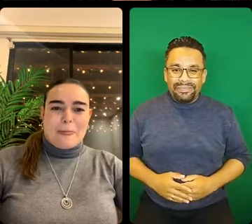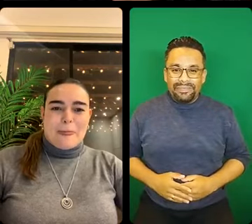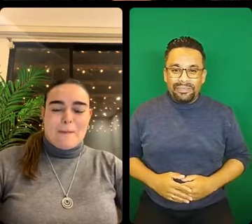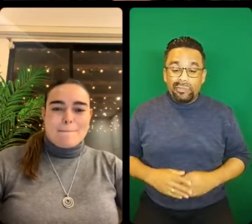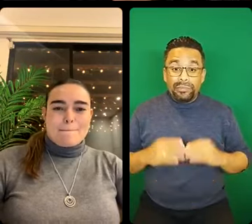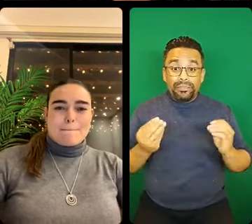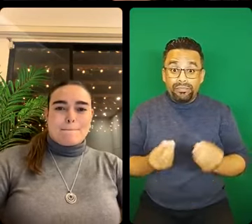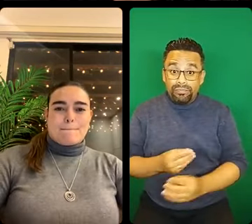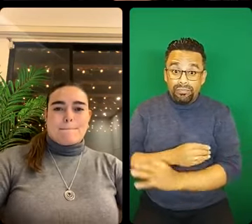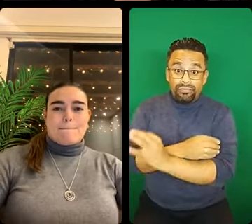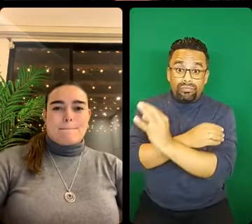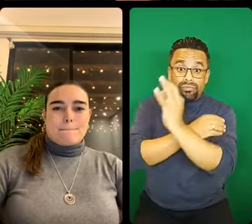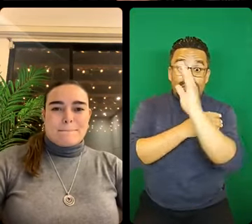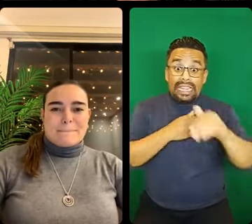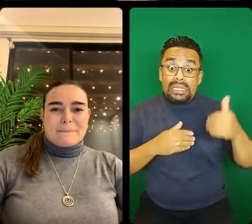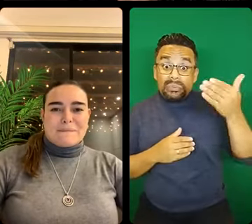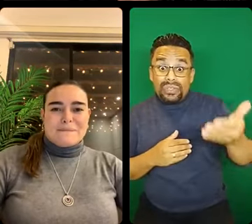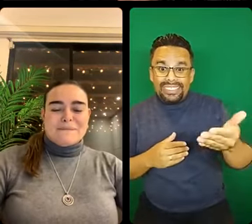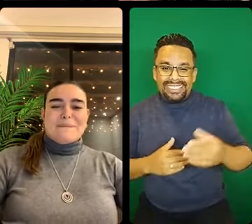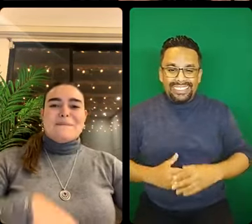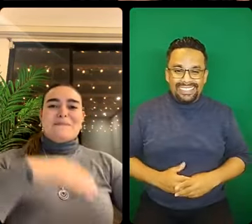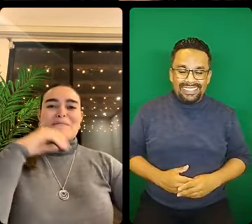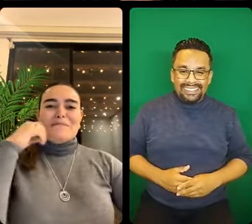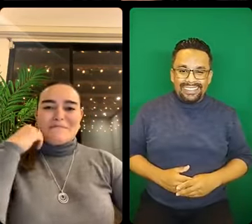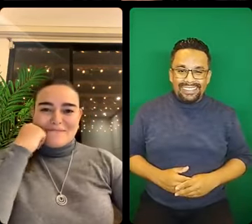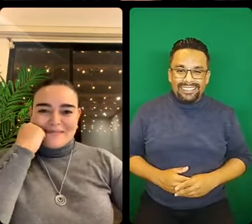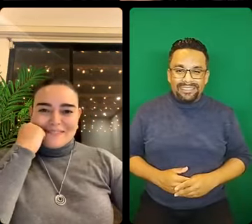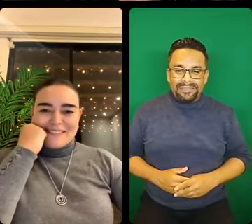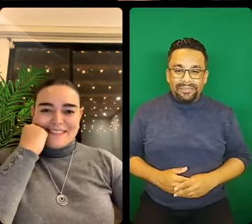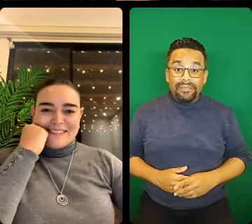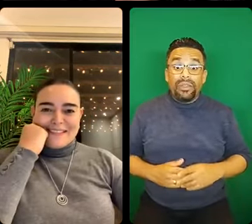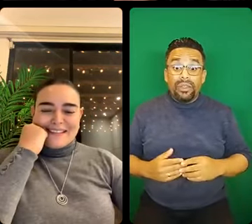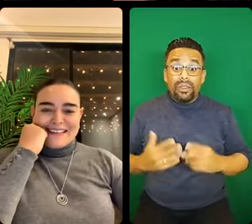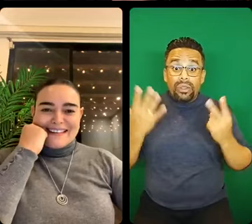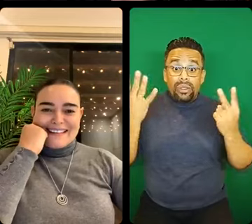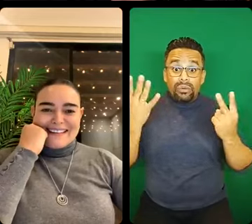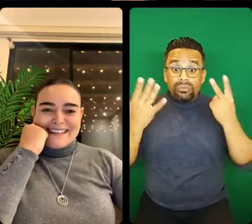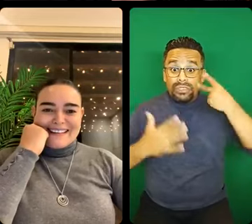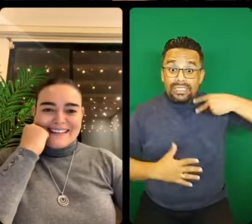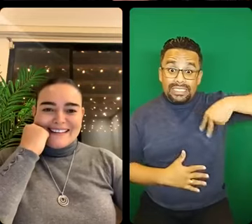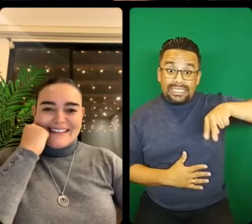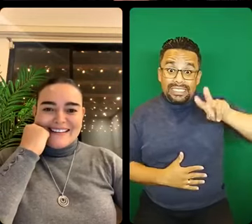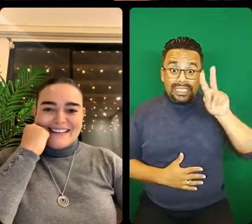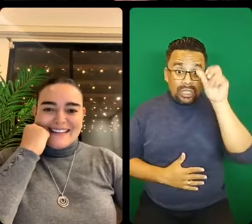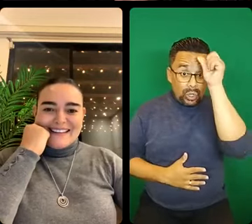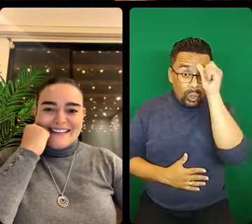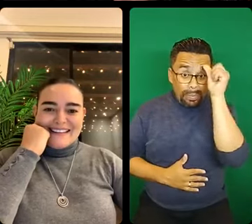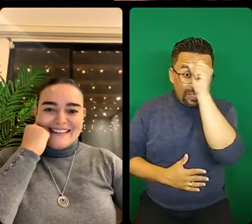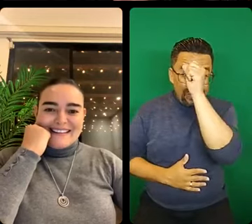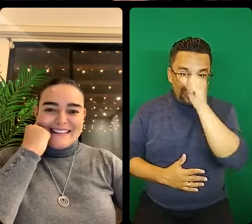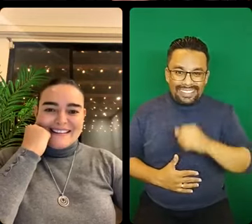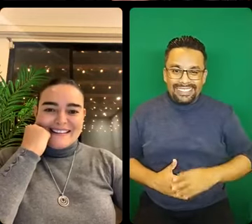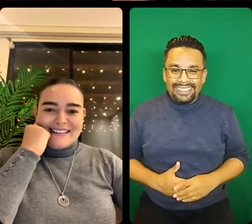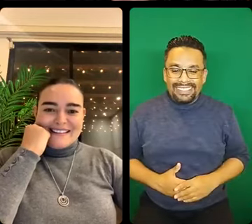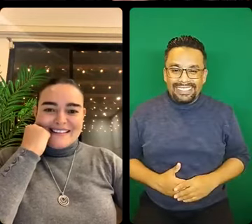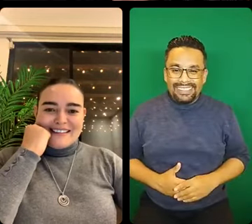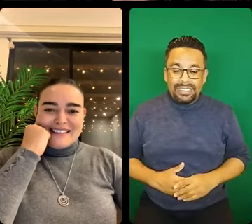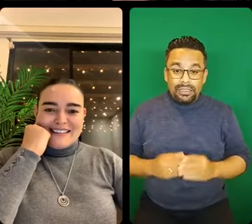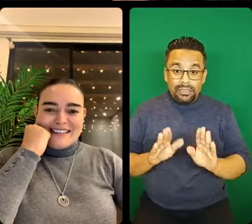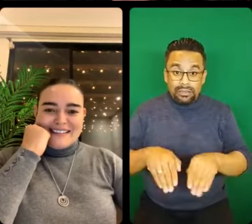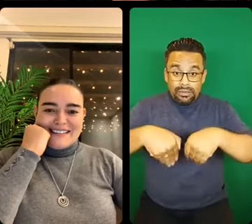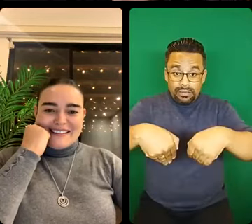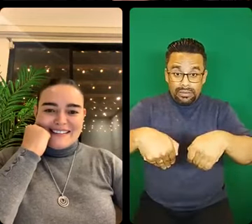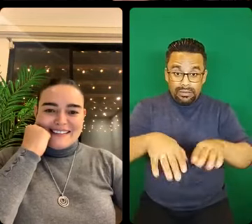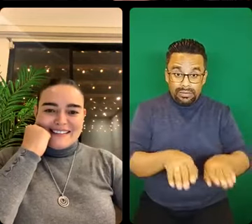Aurora, Andrés Mesa Gaviria, Domingo 7, Liz Natalia Rocha Sierra, Dominó,